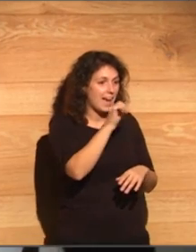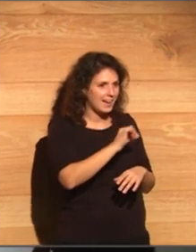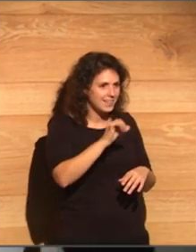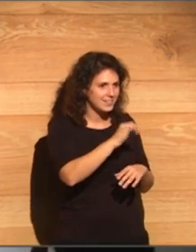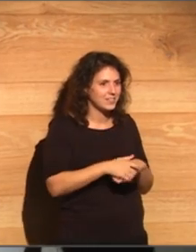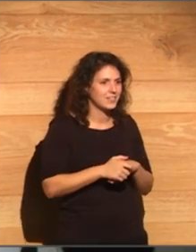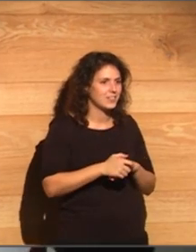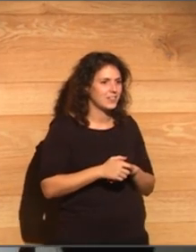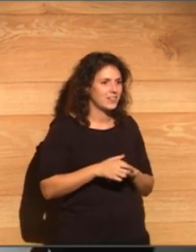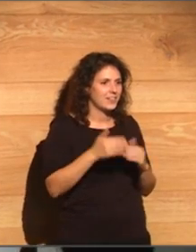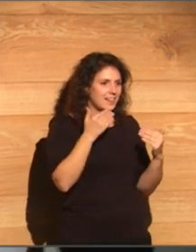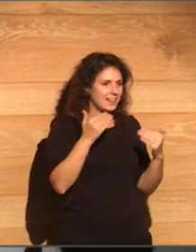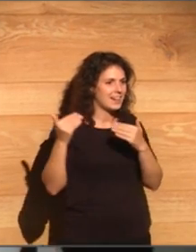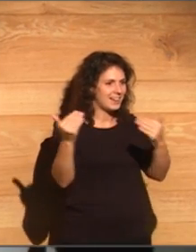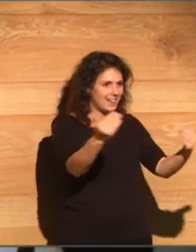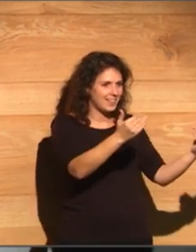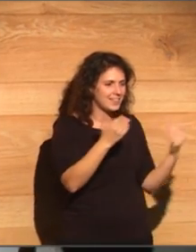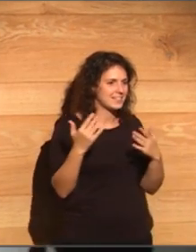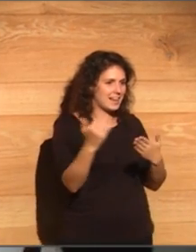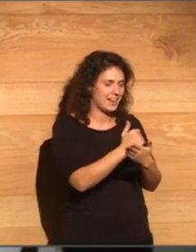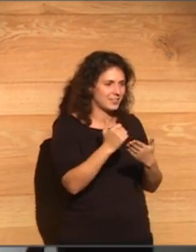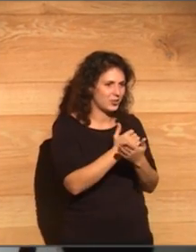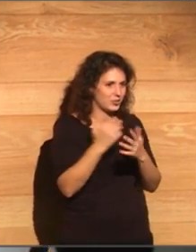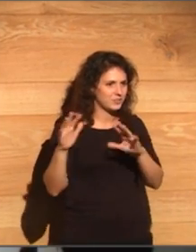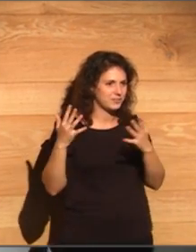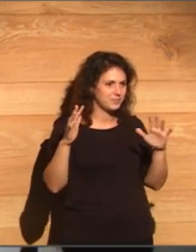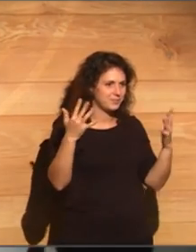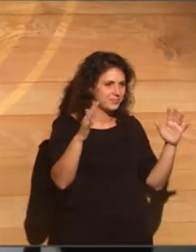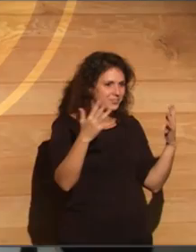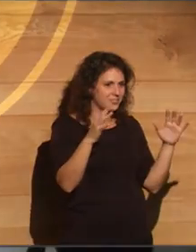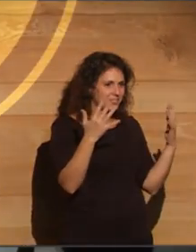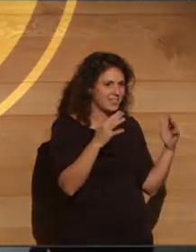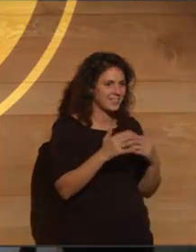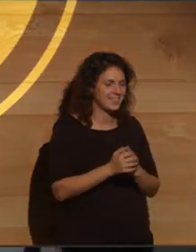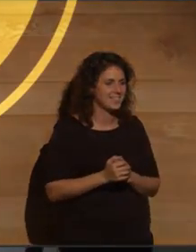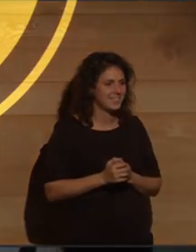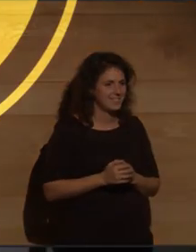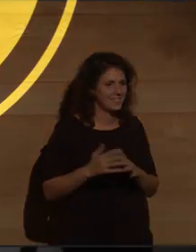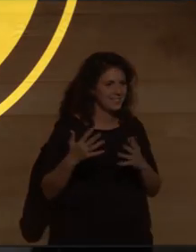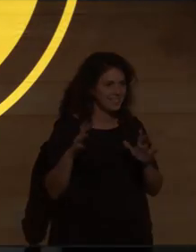Todopoderoso. ¡Os queremos mucho! ¡Gracias! ¡Tapad la boca!